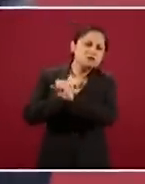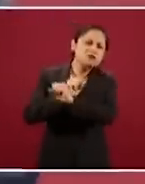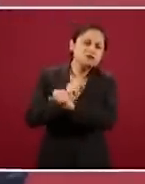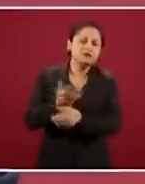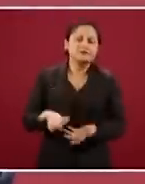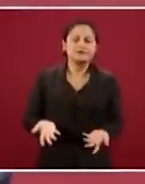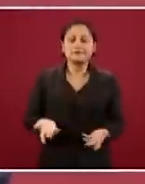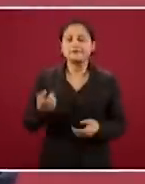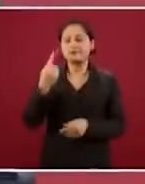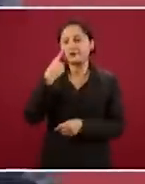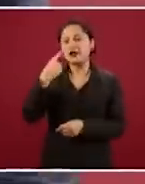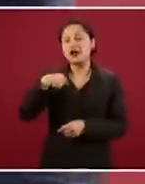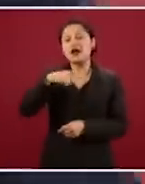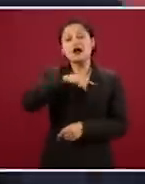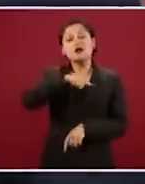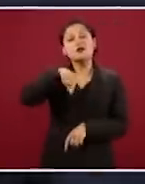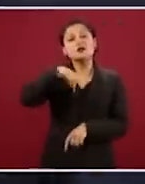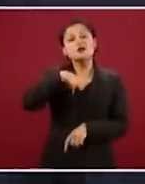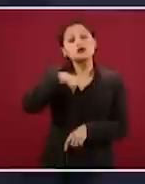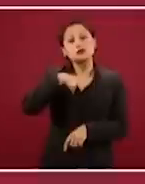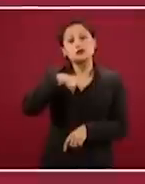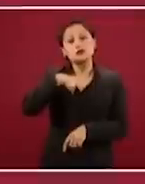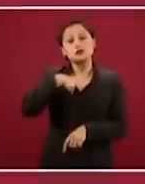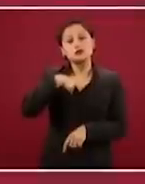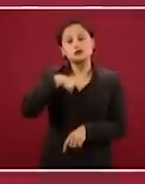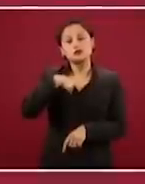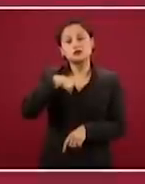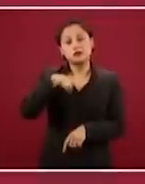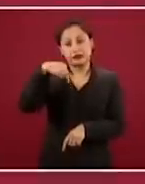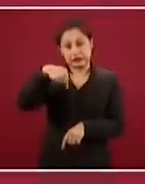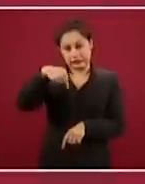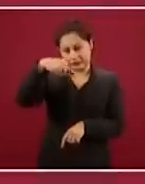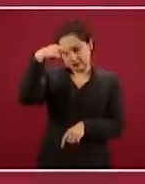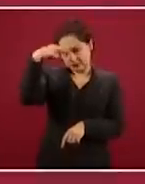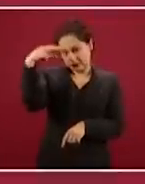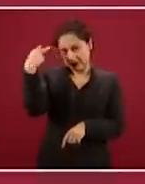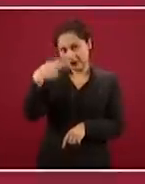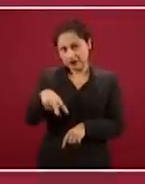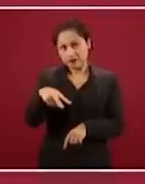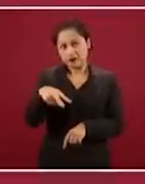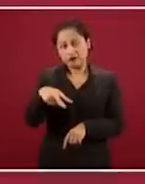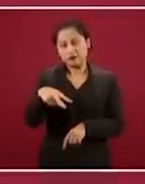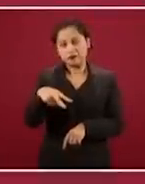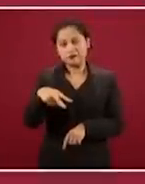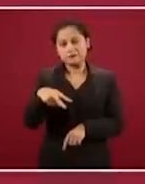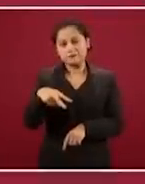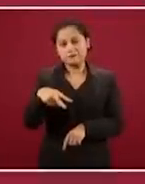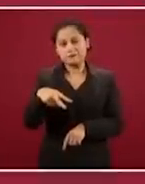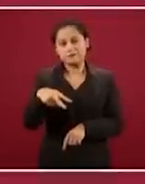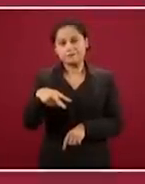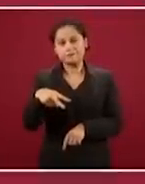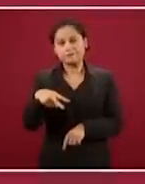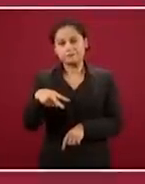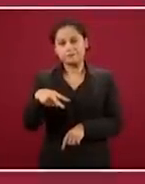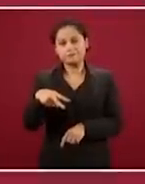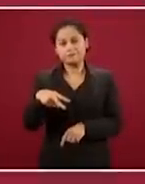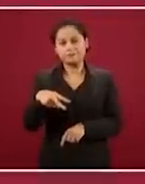tenemos la ventaja de que, entre otras cosas,